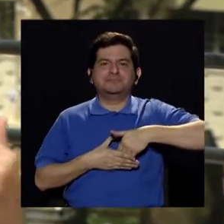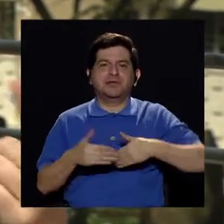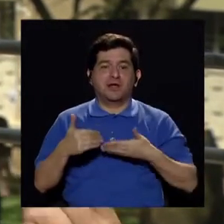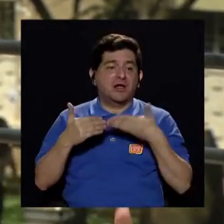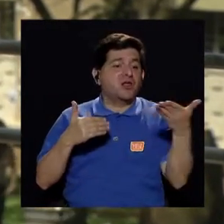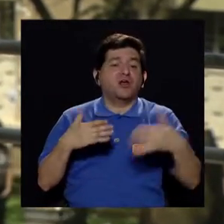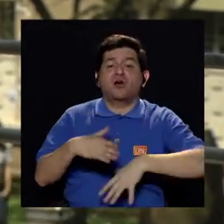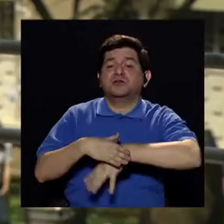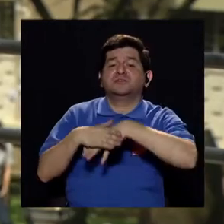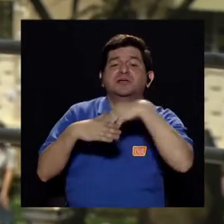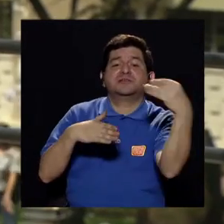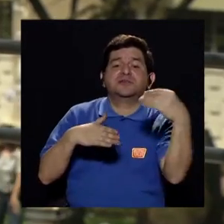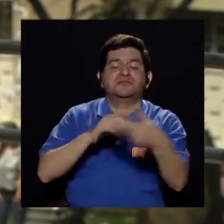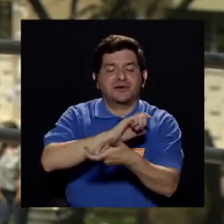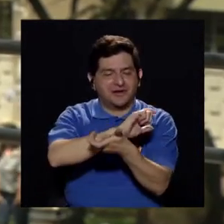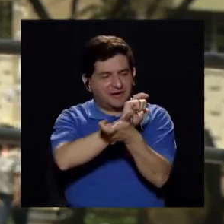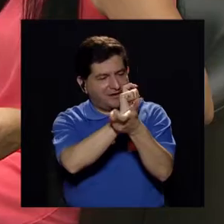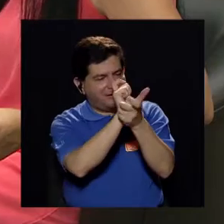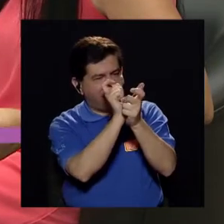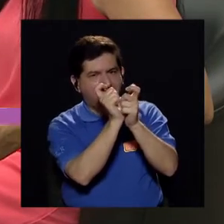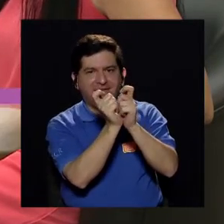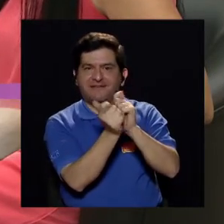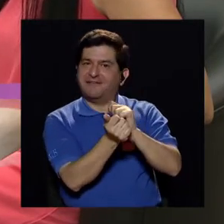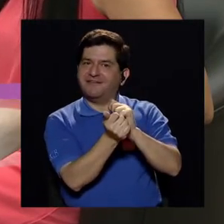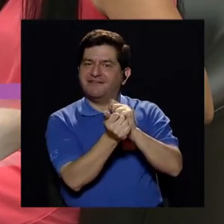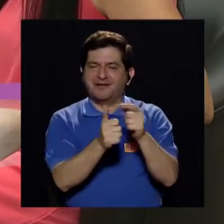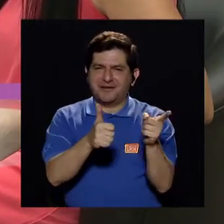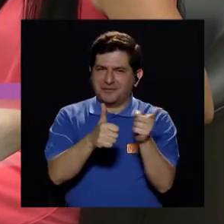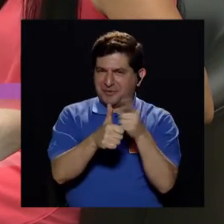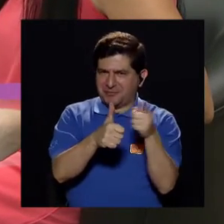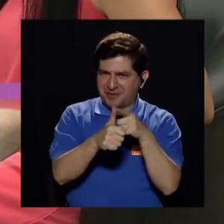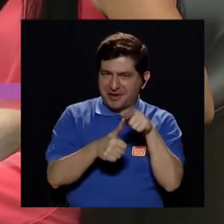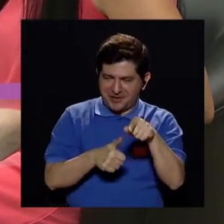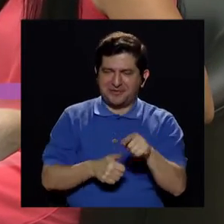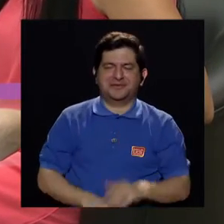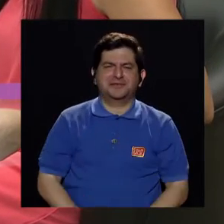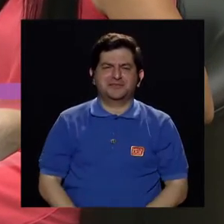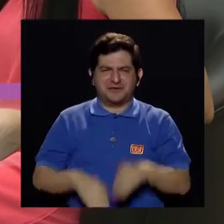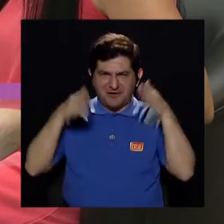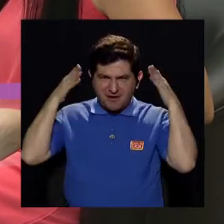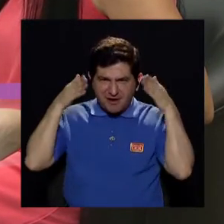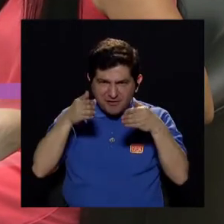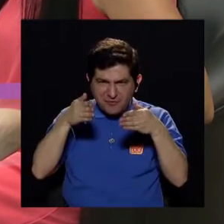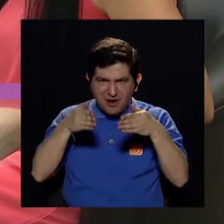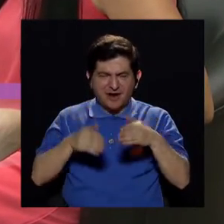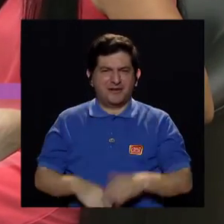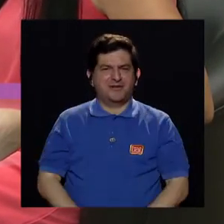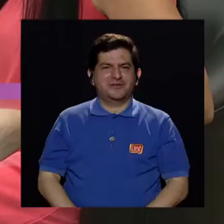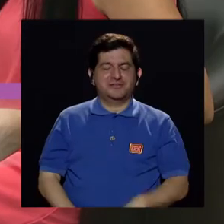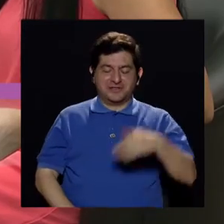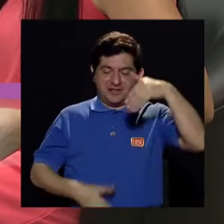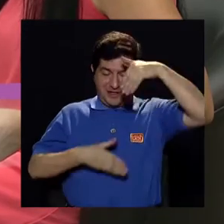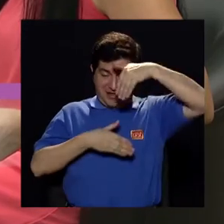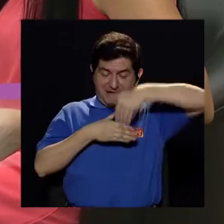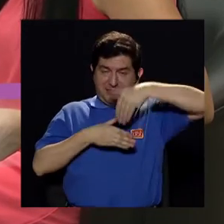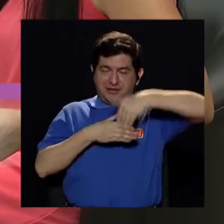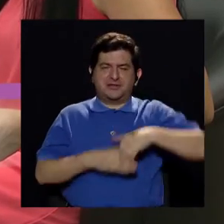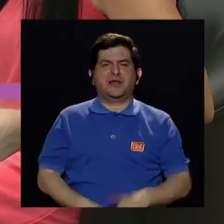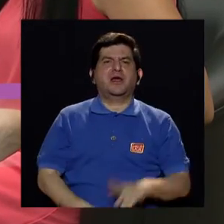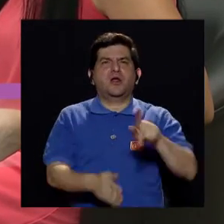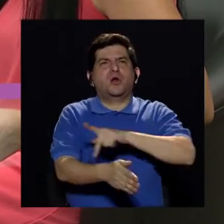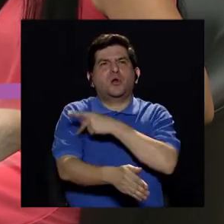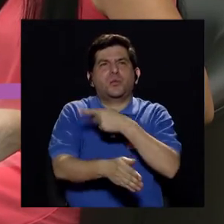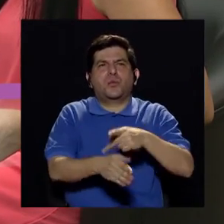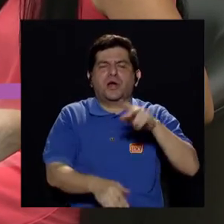después las cosas afuera comienzan a cambiar. Entonces el primer paso es eso, empecemos a enfocarnos hacia adentro. Hay un poeta que se